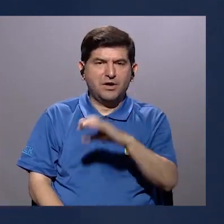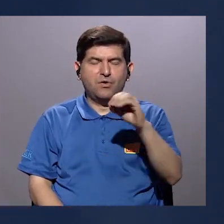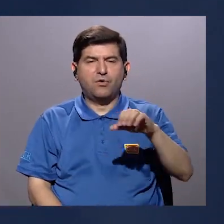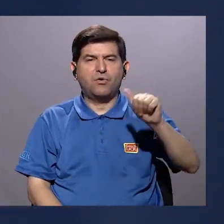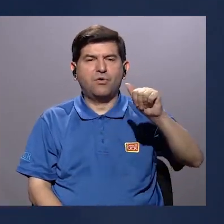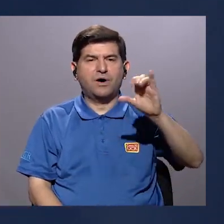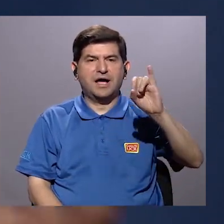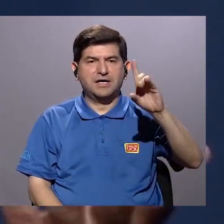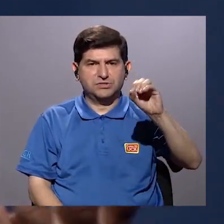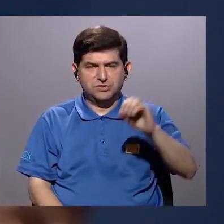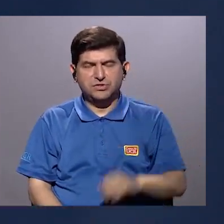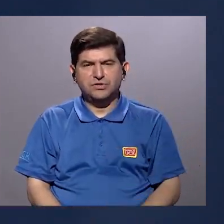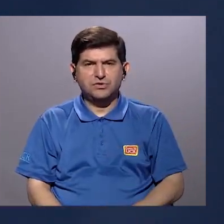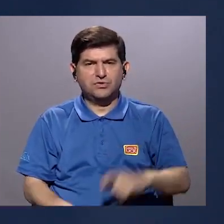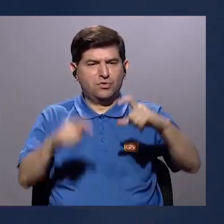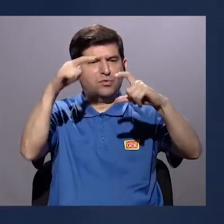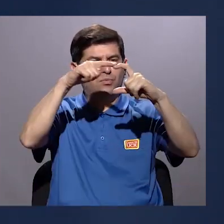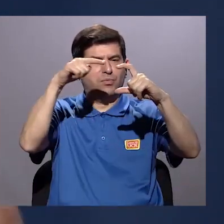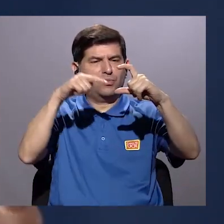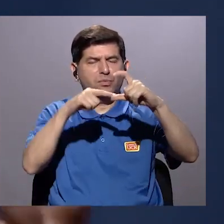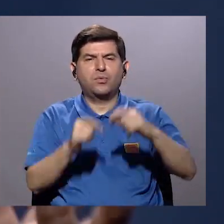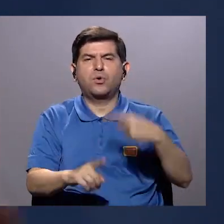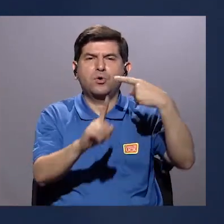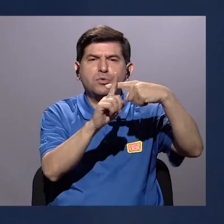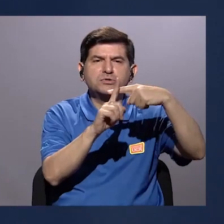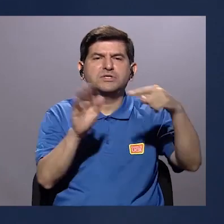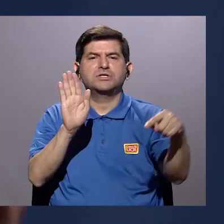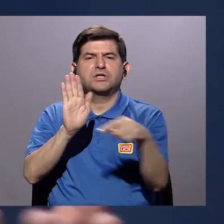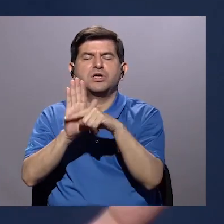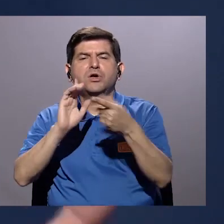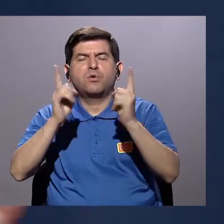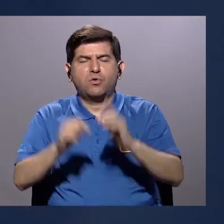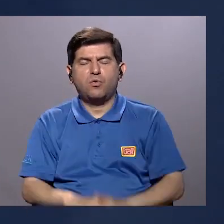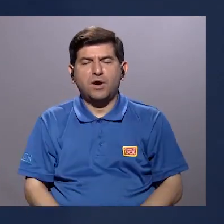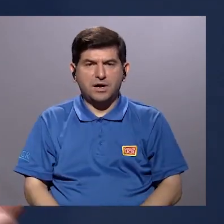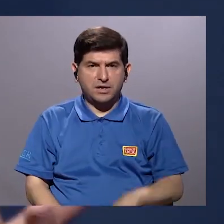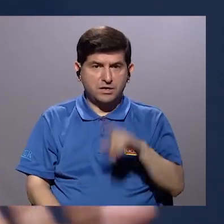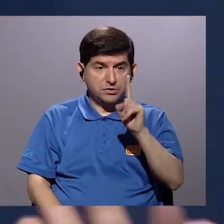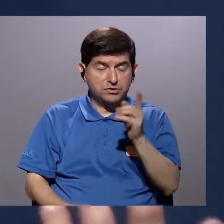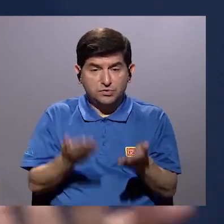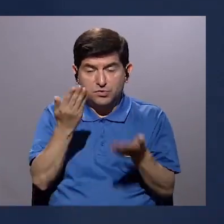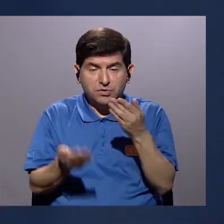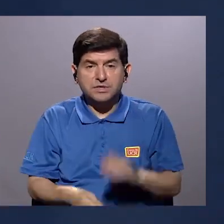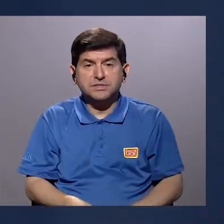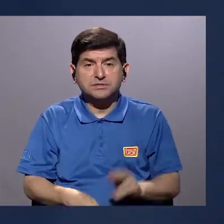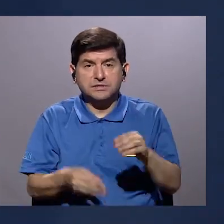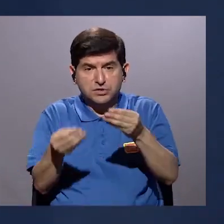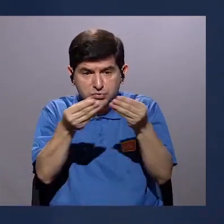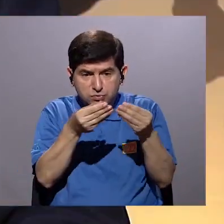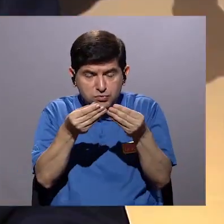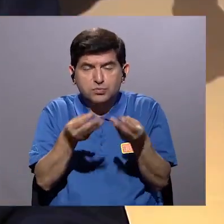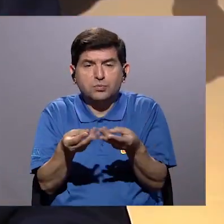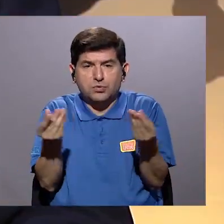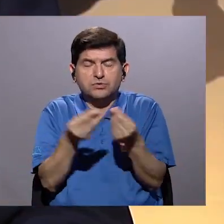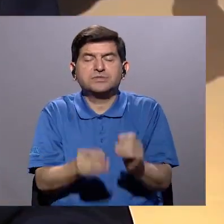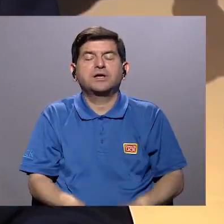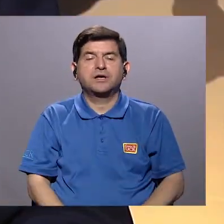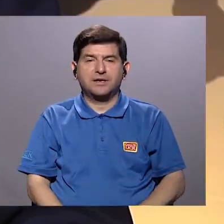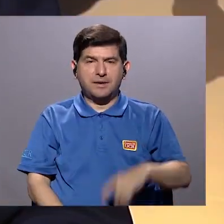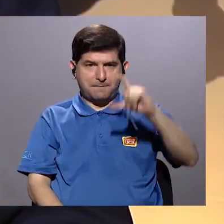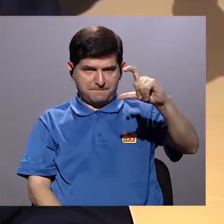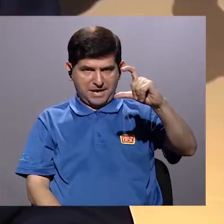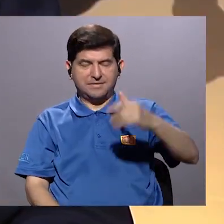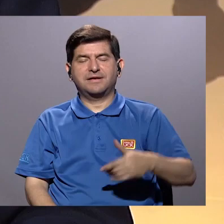cátodo, qué es el ánodo, cuál es positivo, cuál es negativo, y cómo, si existe un electrolito para producir la... Sí, una batería está compuesta